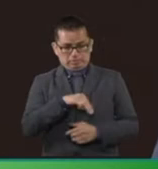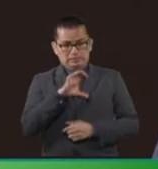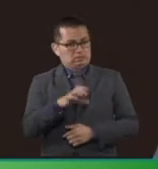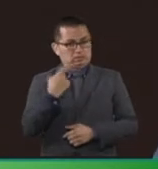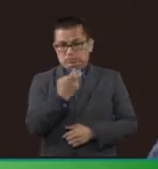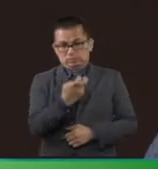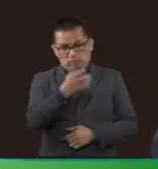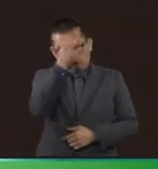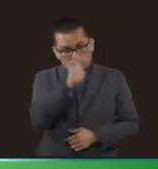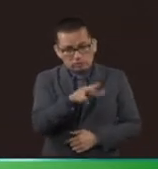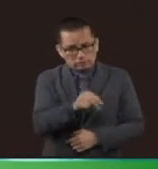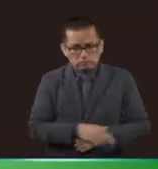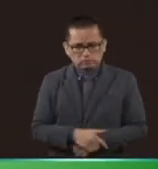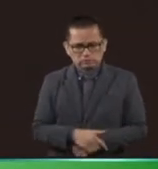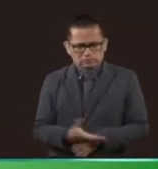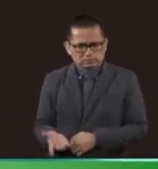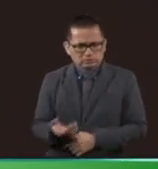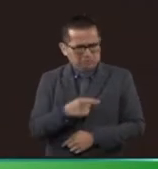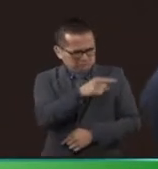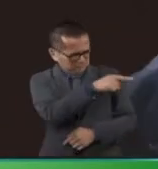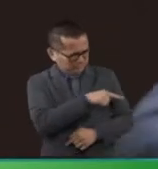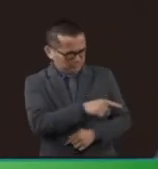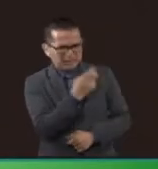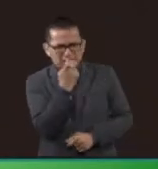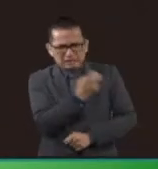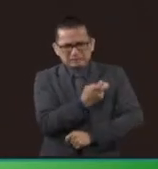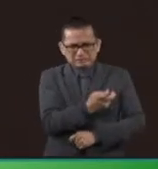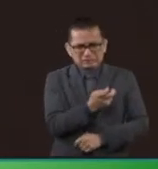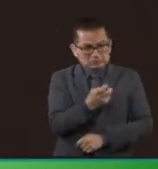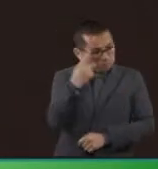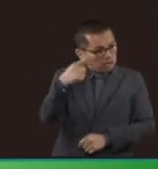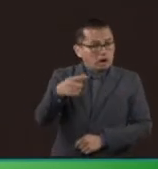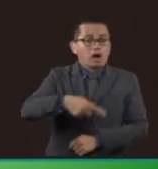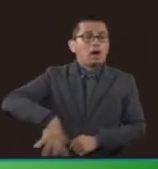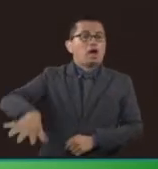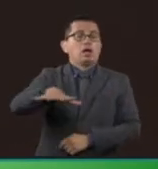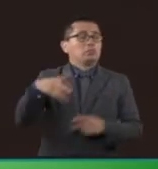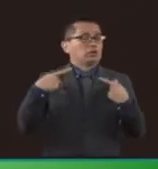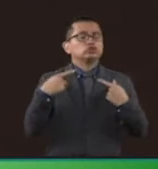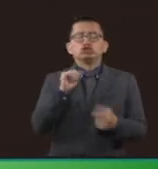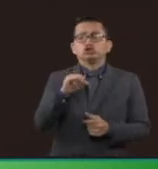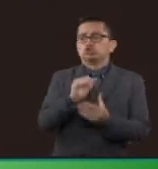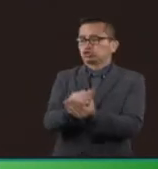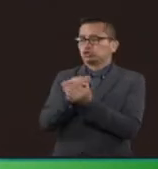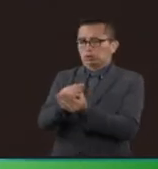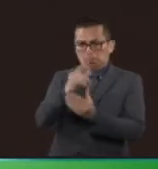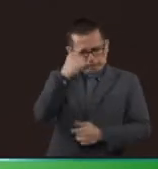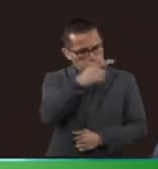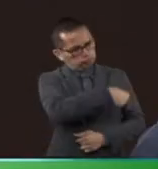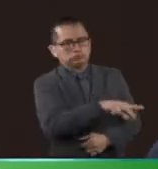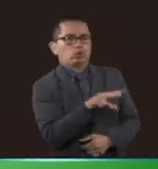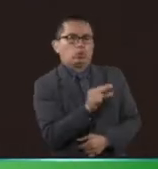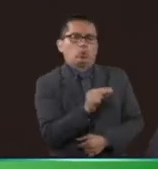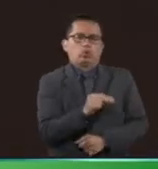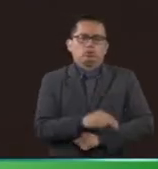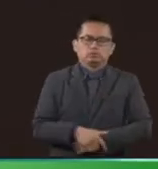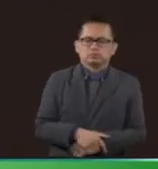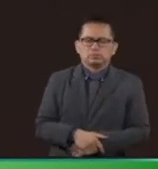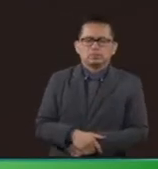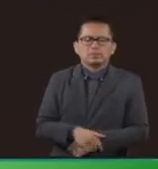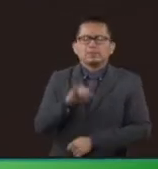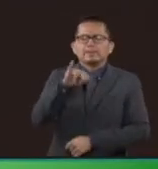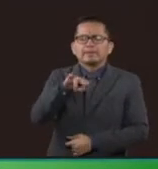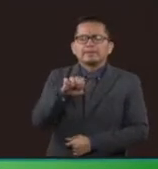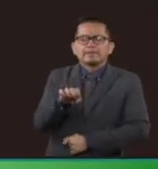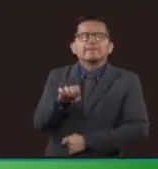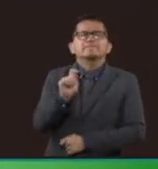reconocimiento que para ustedes un método para la ciudadanía otra hablando del INE lo que están haciendo